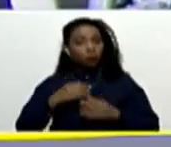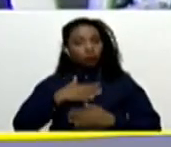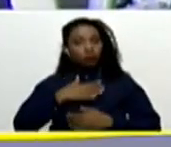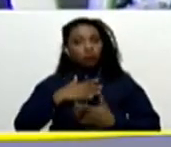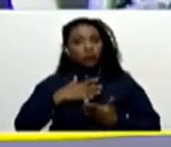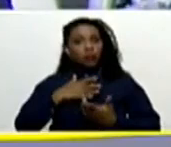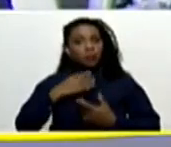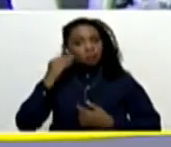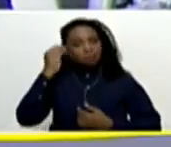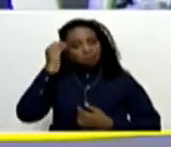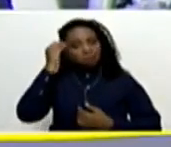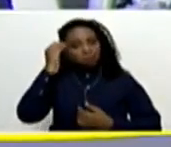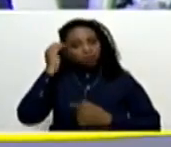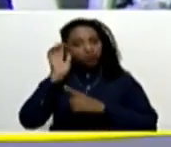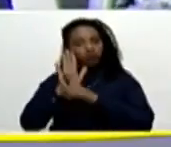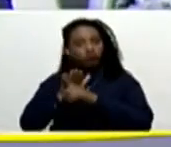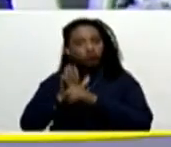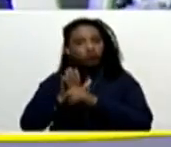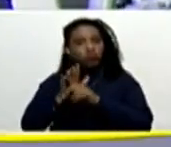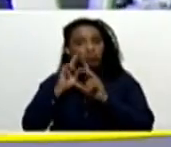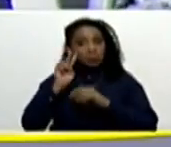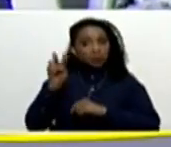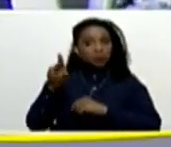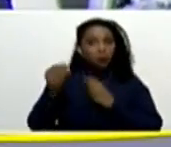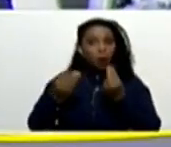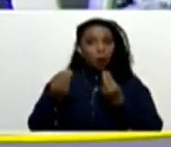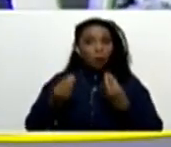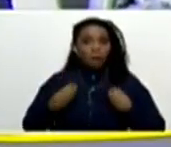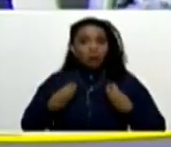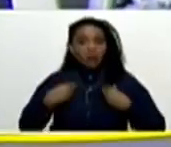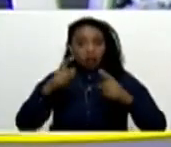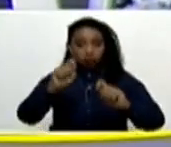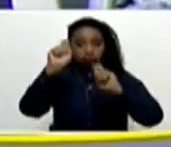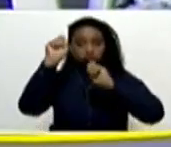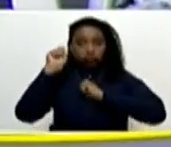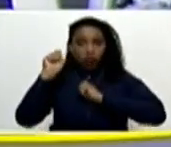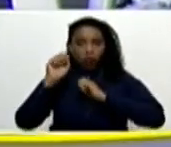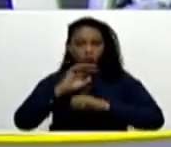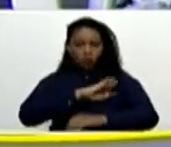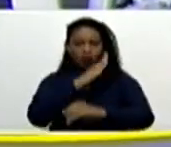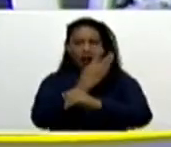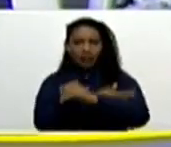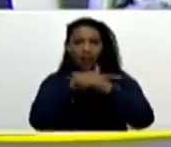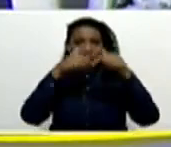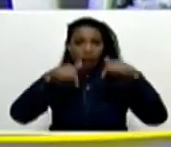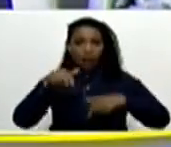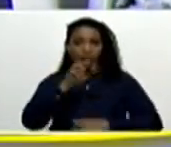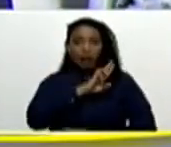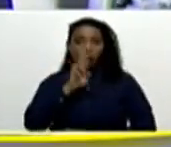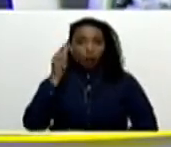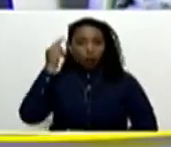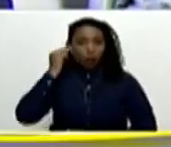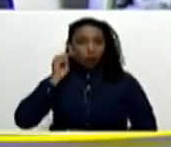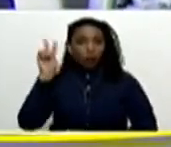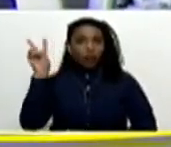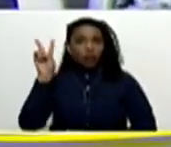ver que su legado está vivo y más fuerte que nunca en esta República de